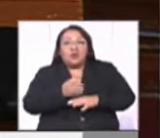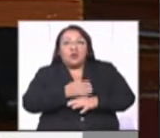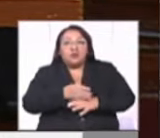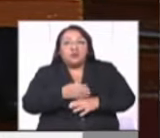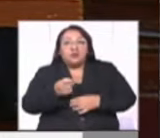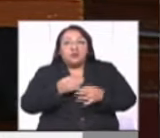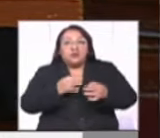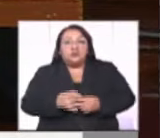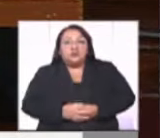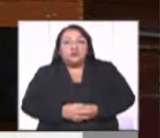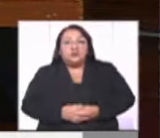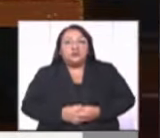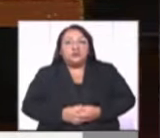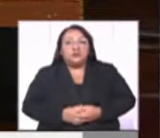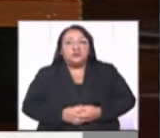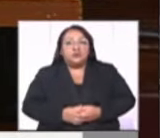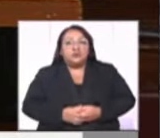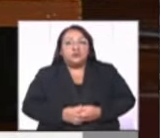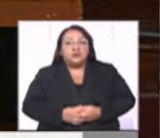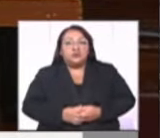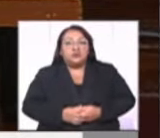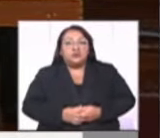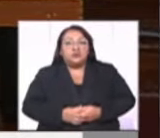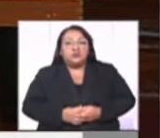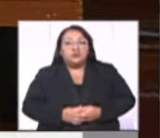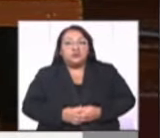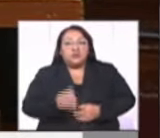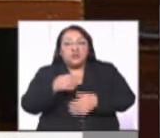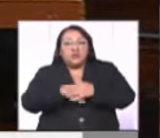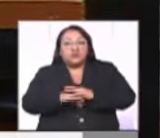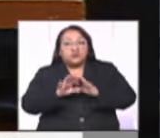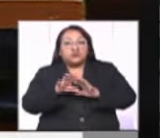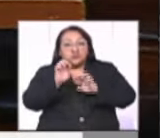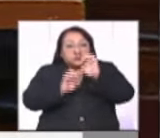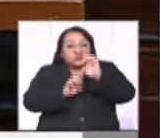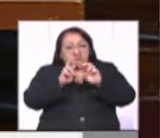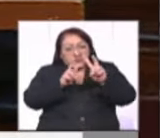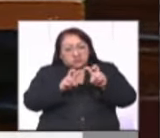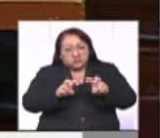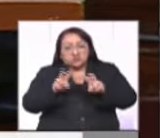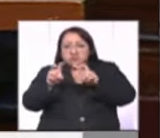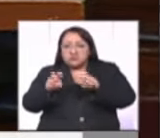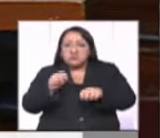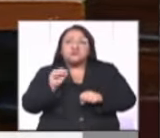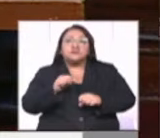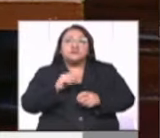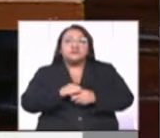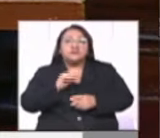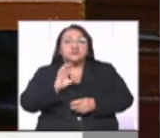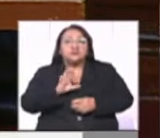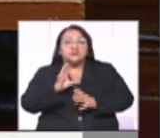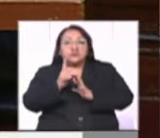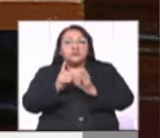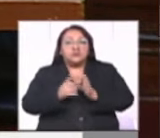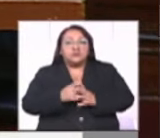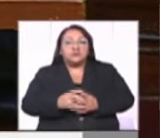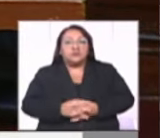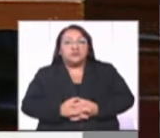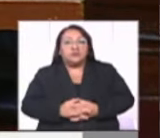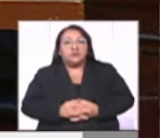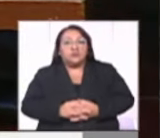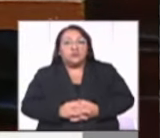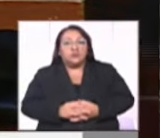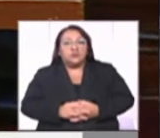acabo de decir dentro de sus evaluaciones en su dictamen